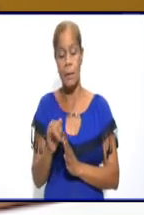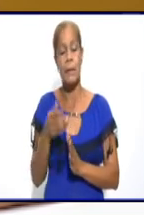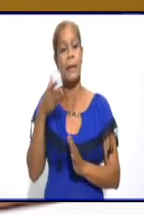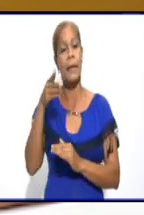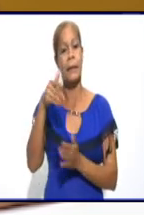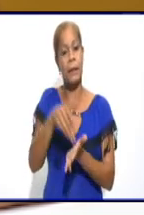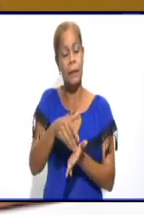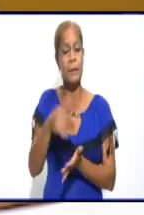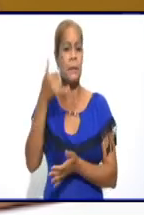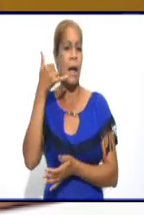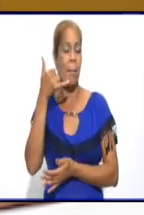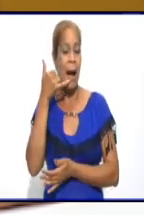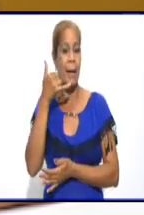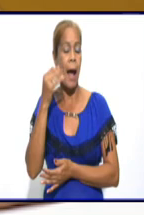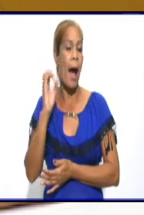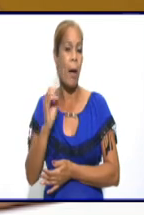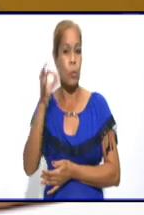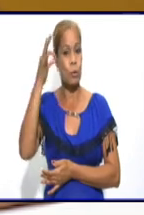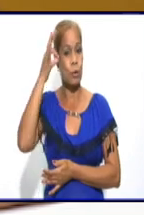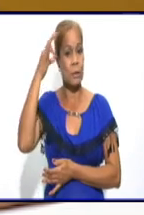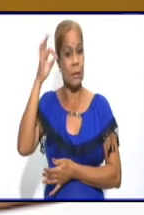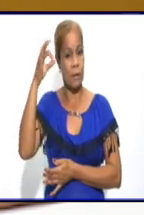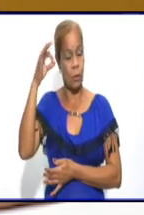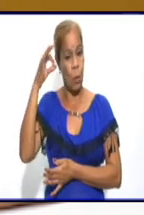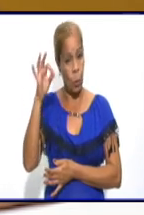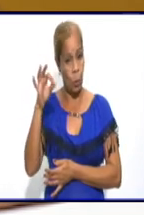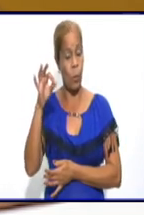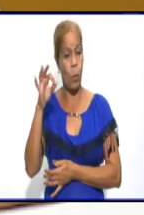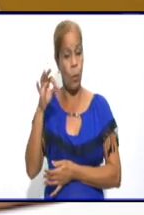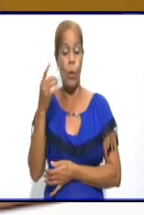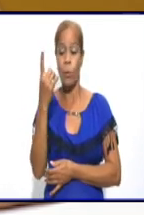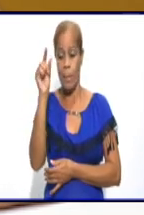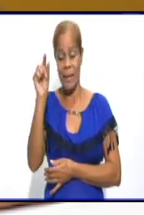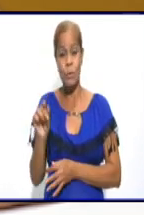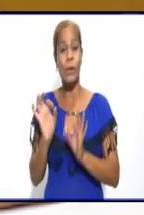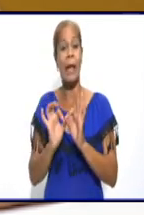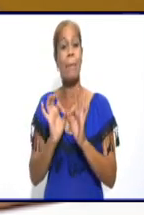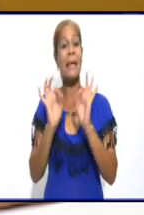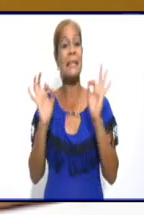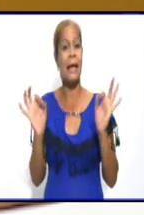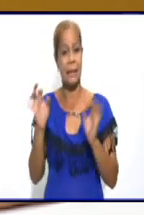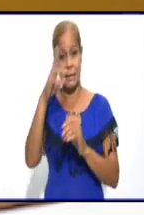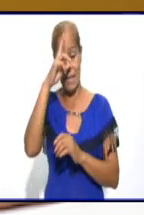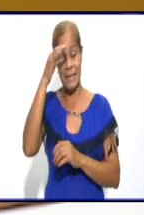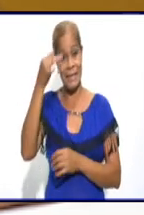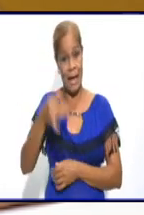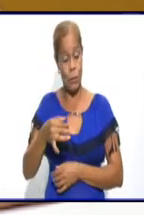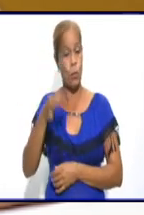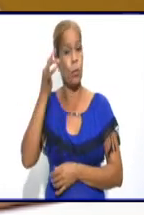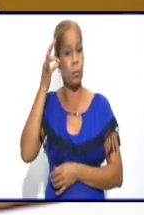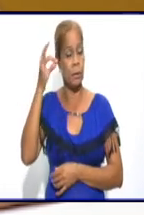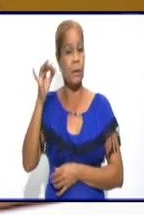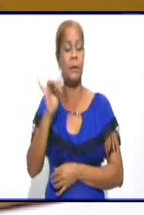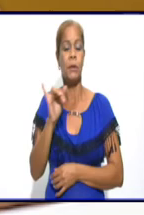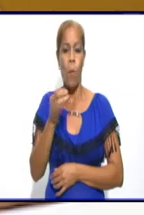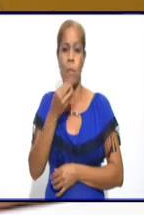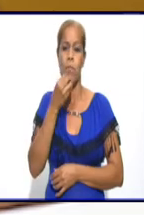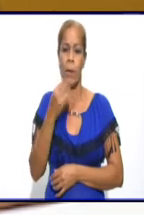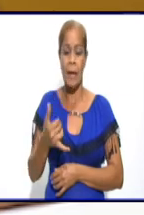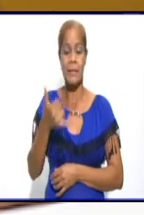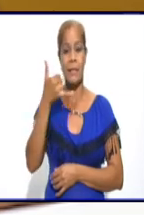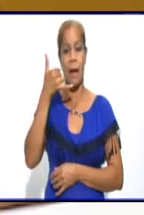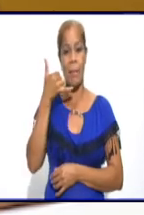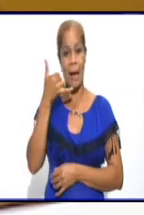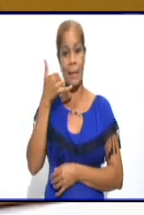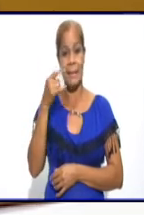psicólogos psiquiatras también en líneas de ayudas confidenciales como las